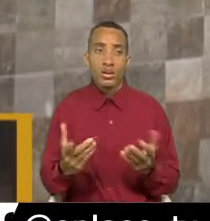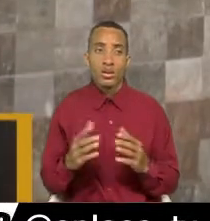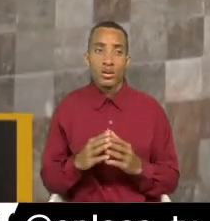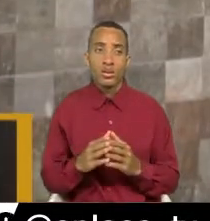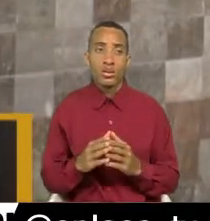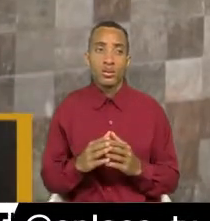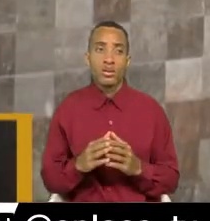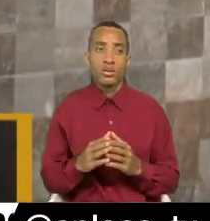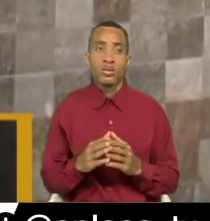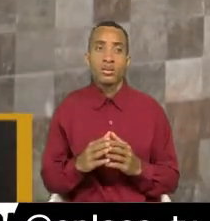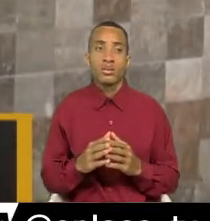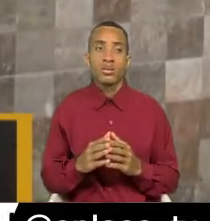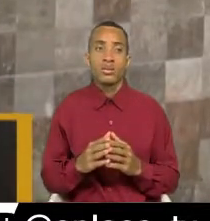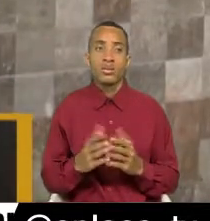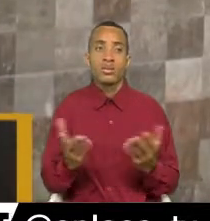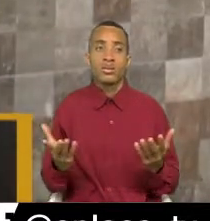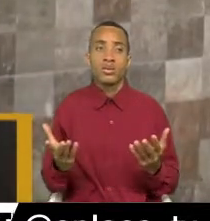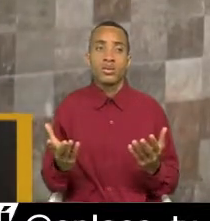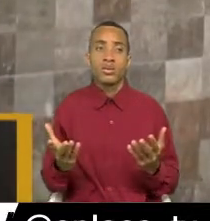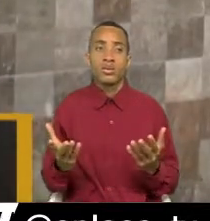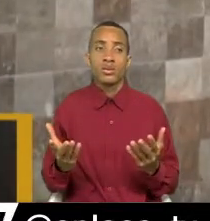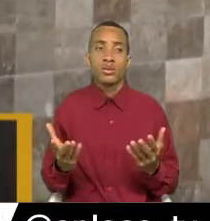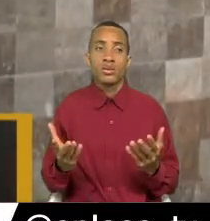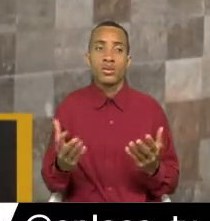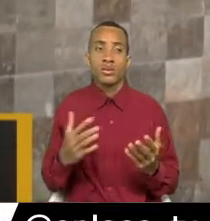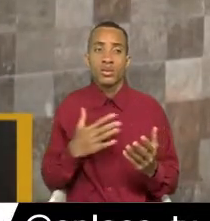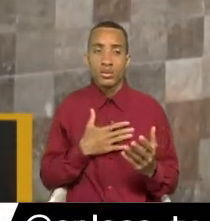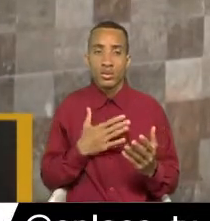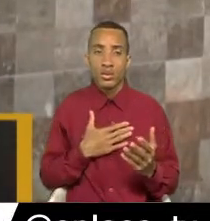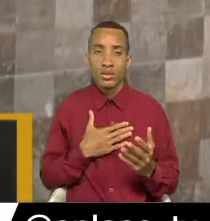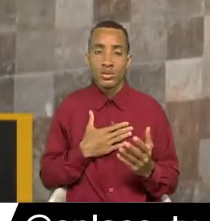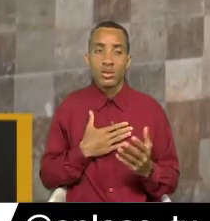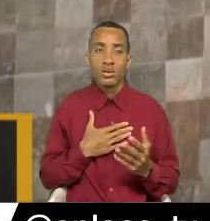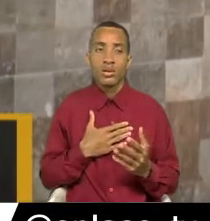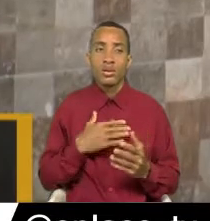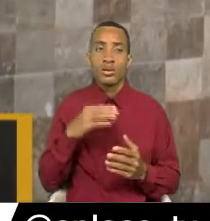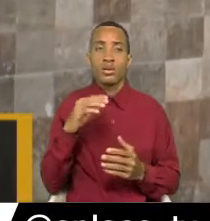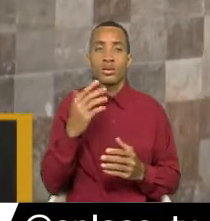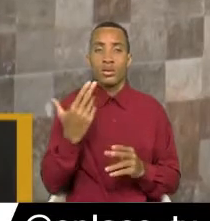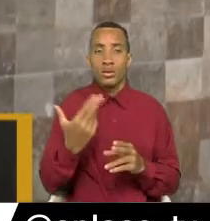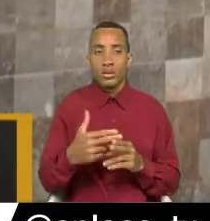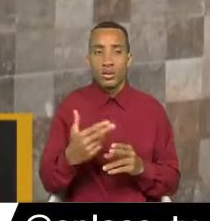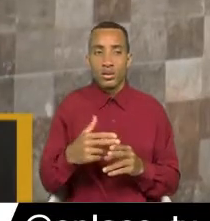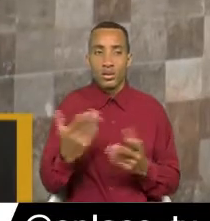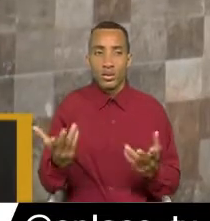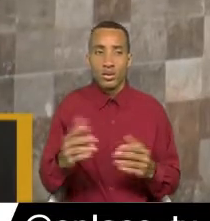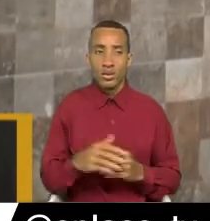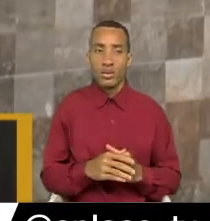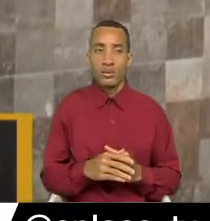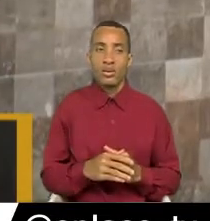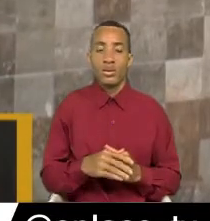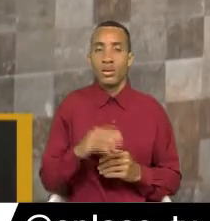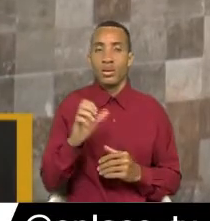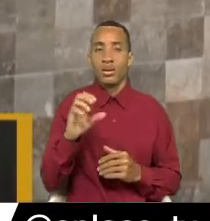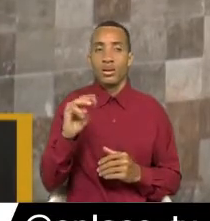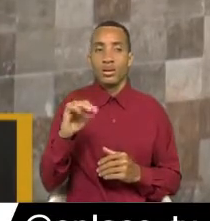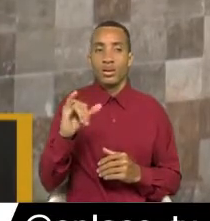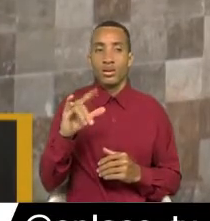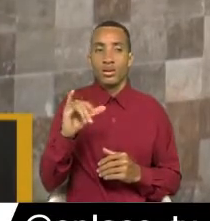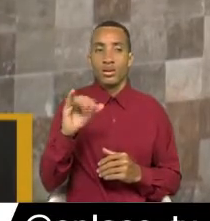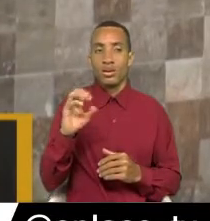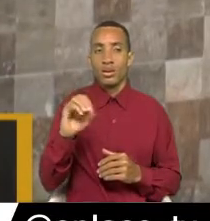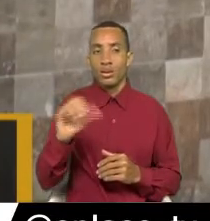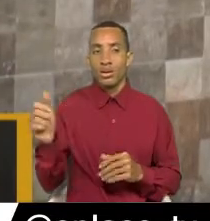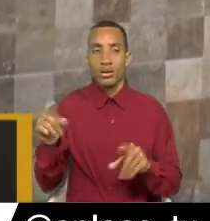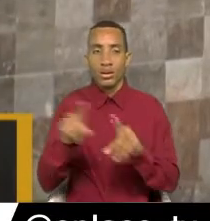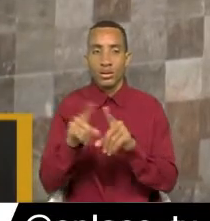no. Pedro Elías Pacheco, el mayor, Pedro Elías Pacheco. Está Emilio, el otro hermano.